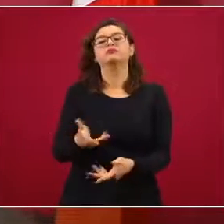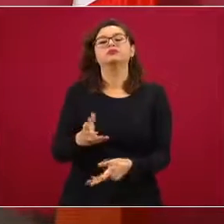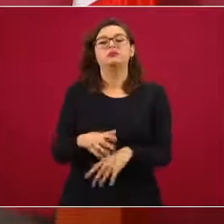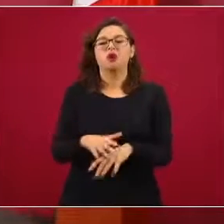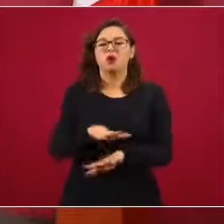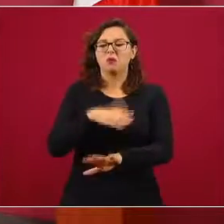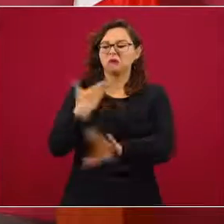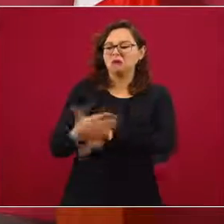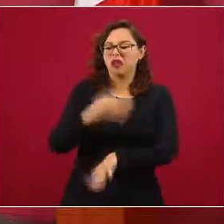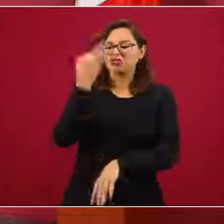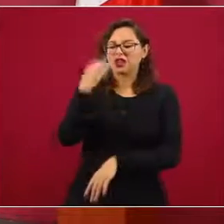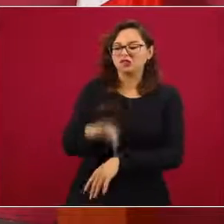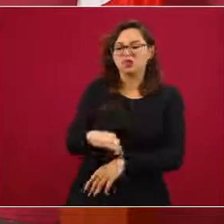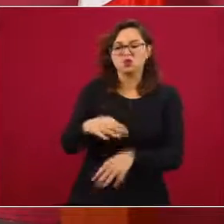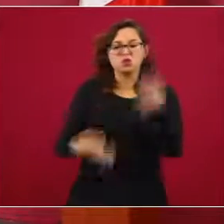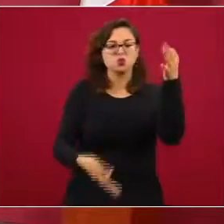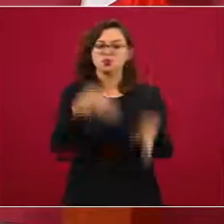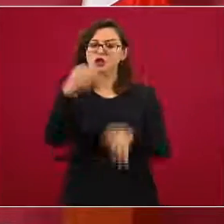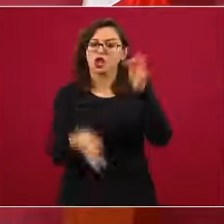Entonces,